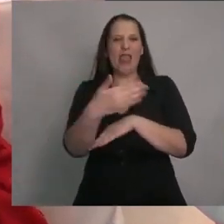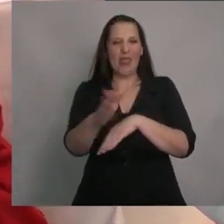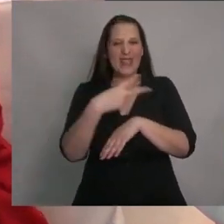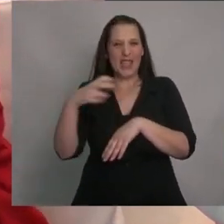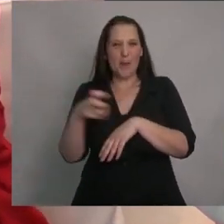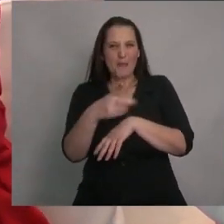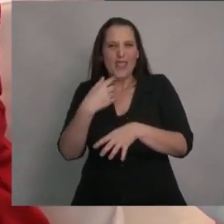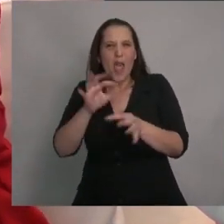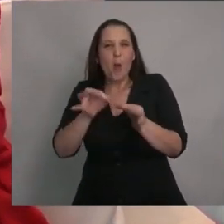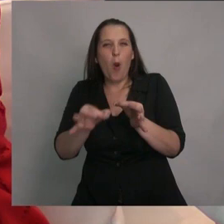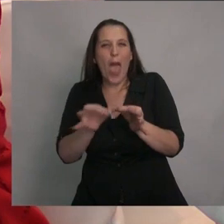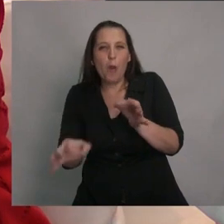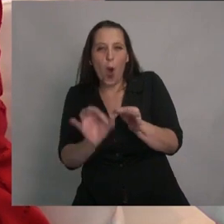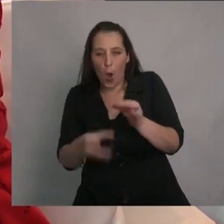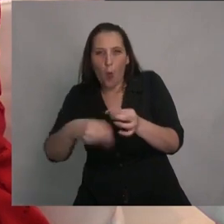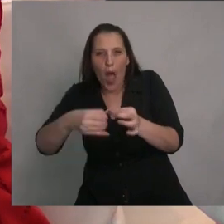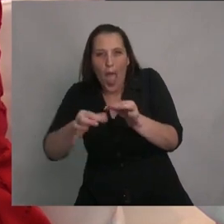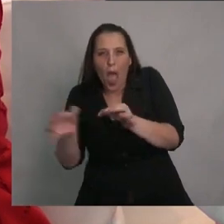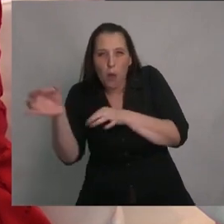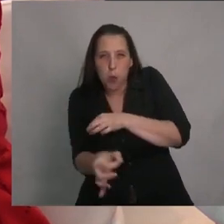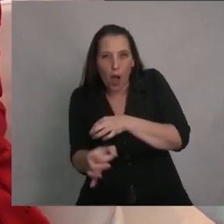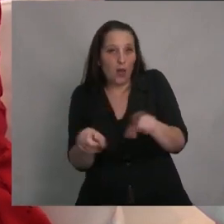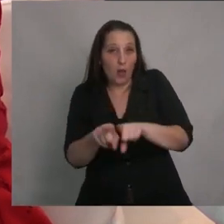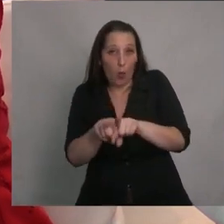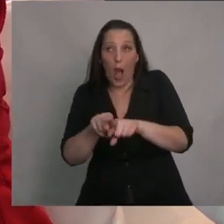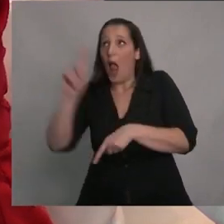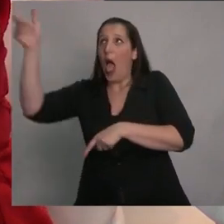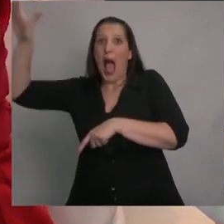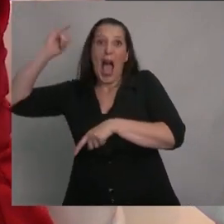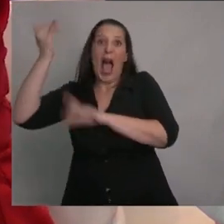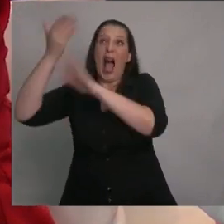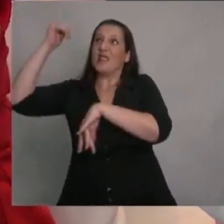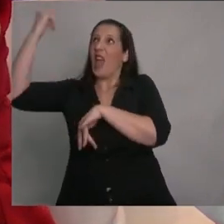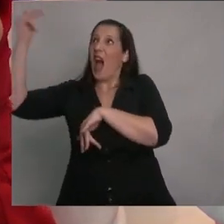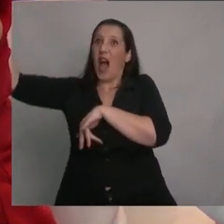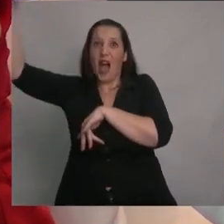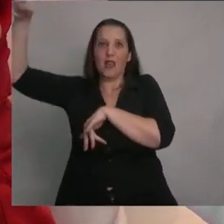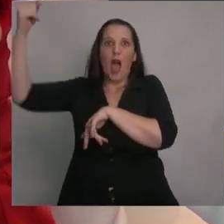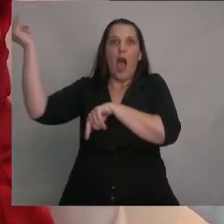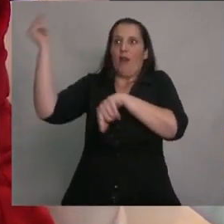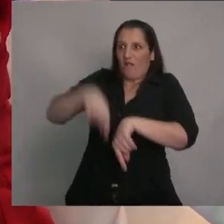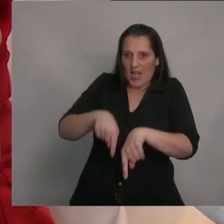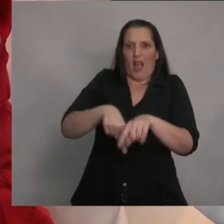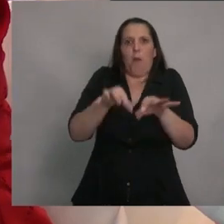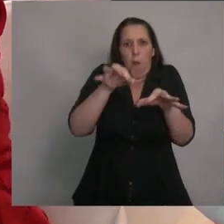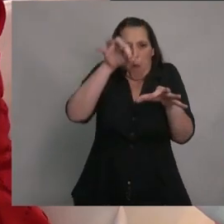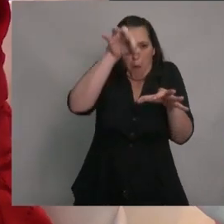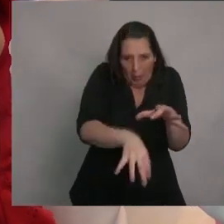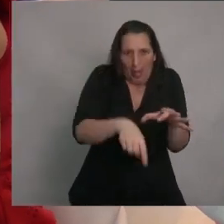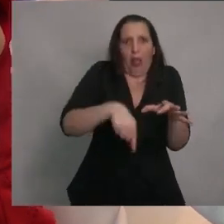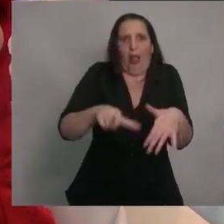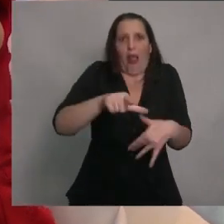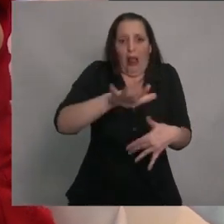de 1977, yo creo que es lo que estamos viviendo. Que se abre por ahí, son ellas, estos